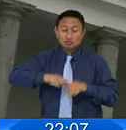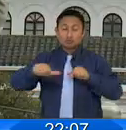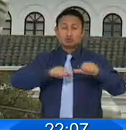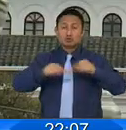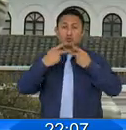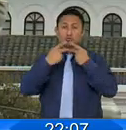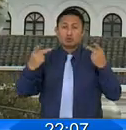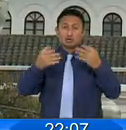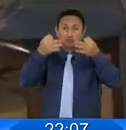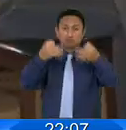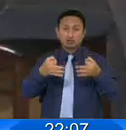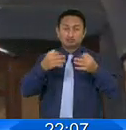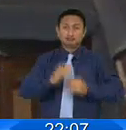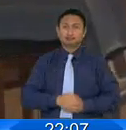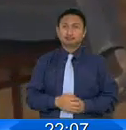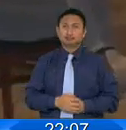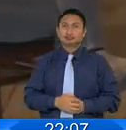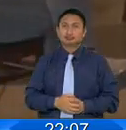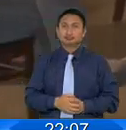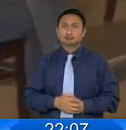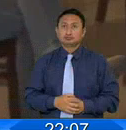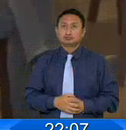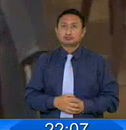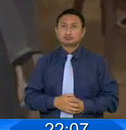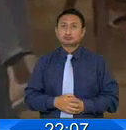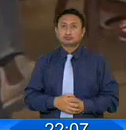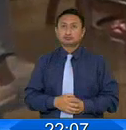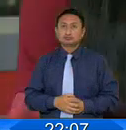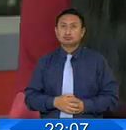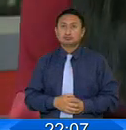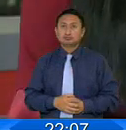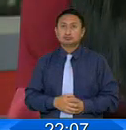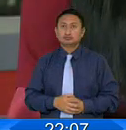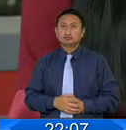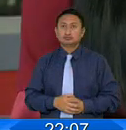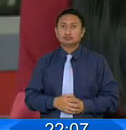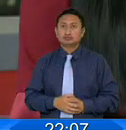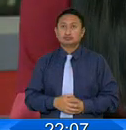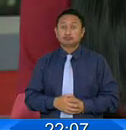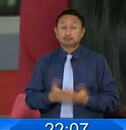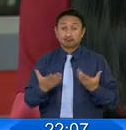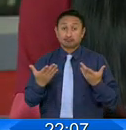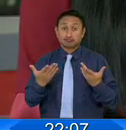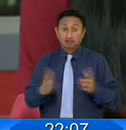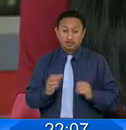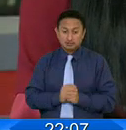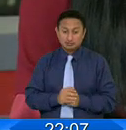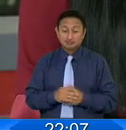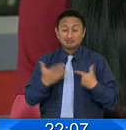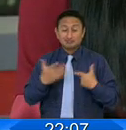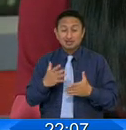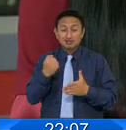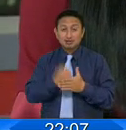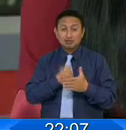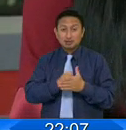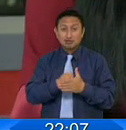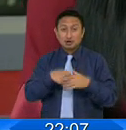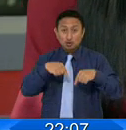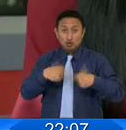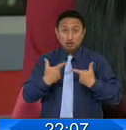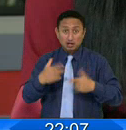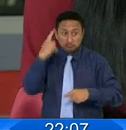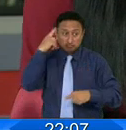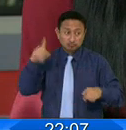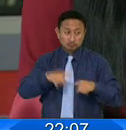administración pública, informó Caterine Aguirre. Por fin, y tras varios intentos, se logró concretar